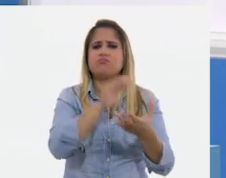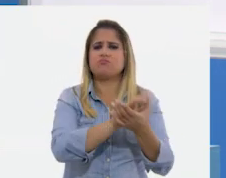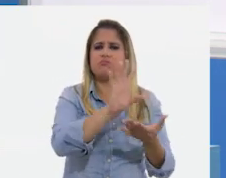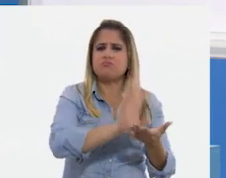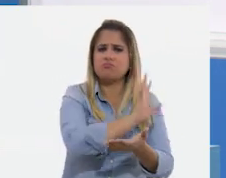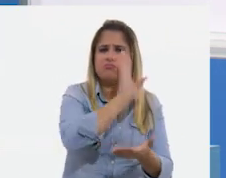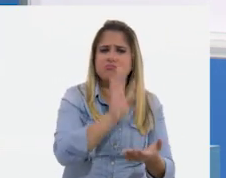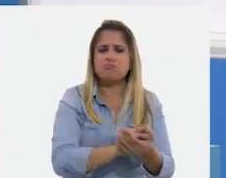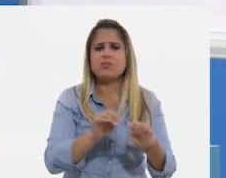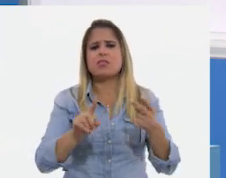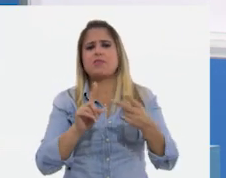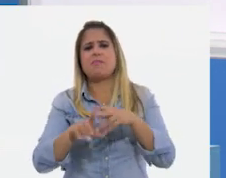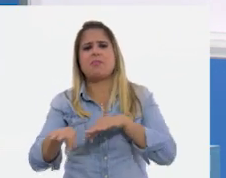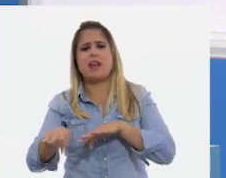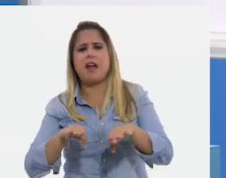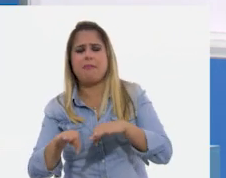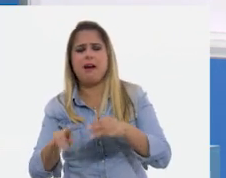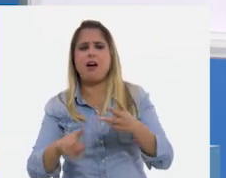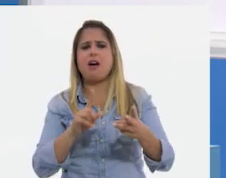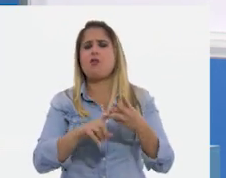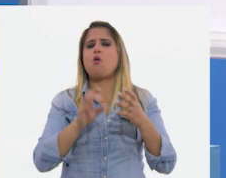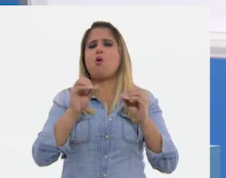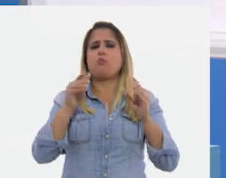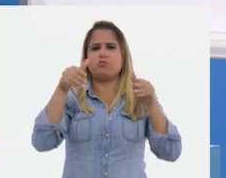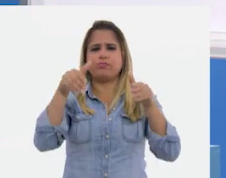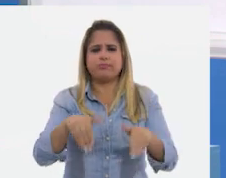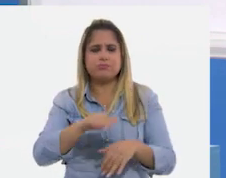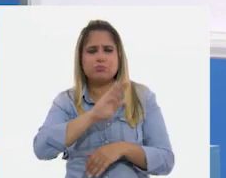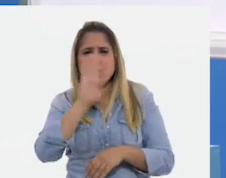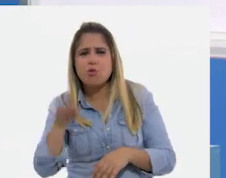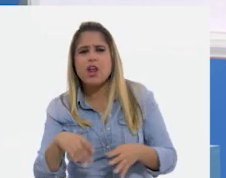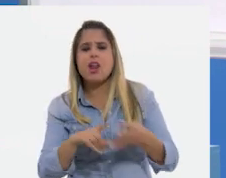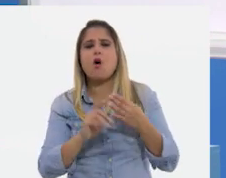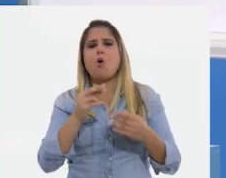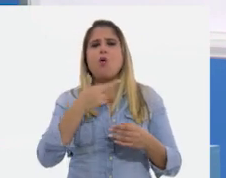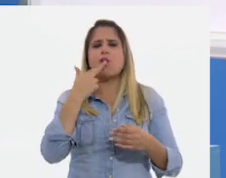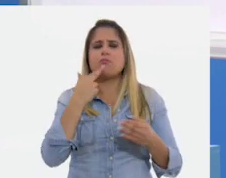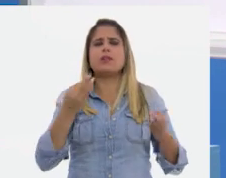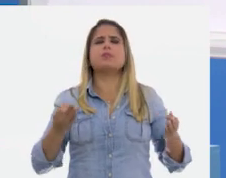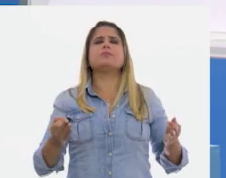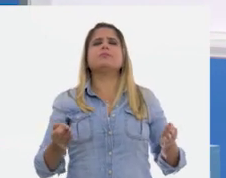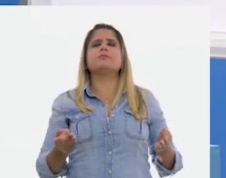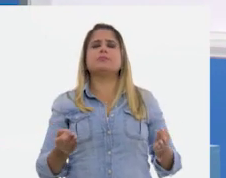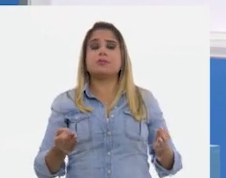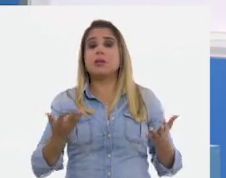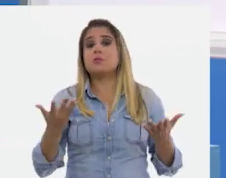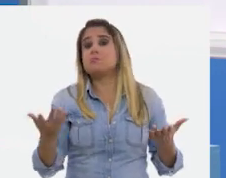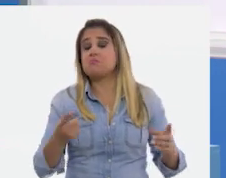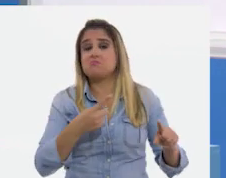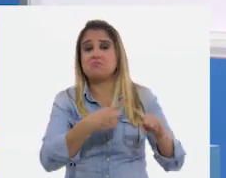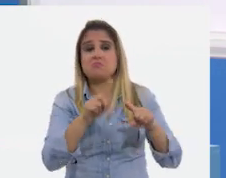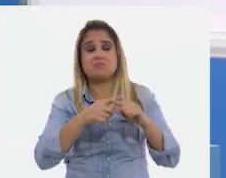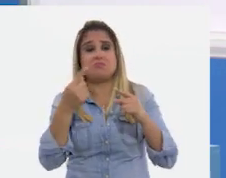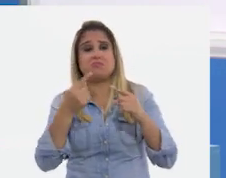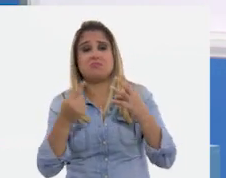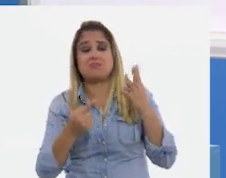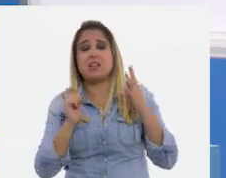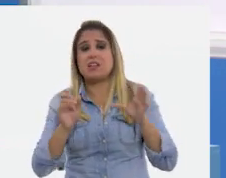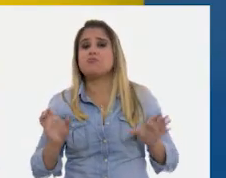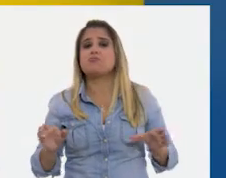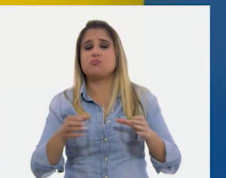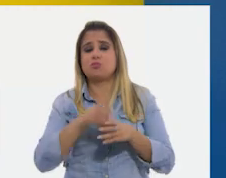matrimonios, oficios, funerarios, meditación y oración, y estos elementos que son parte de nuestra